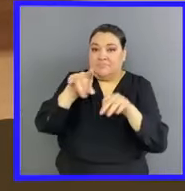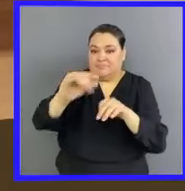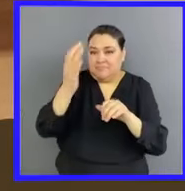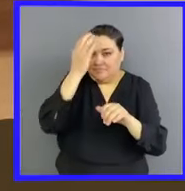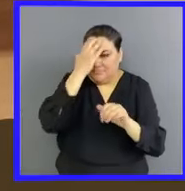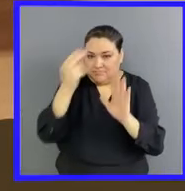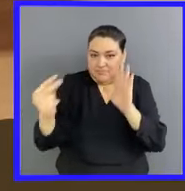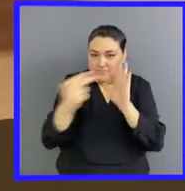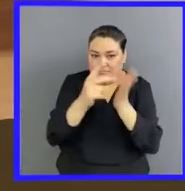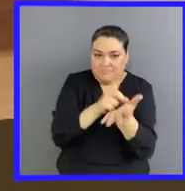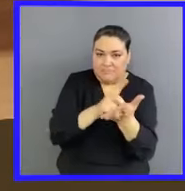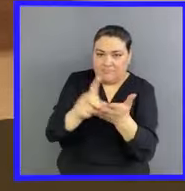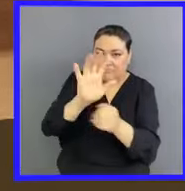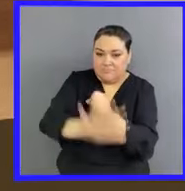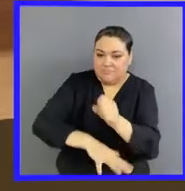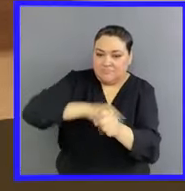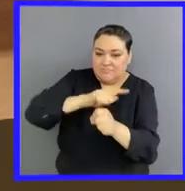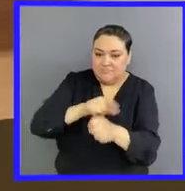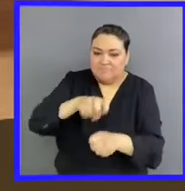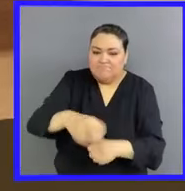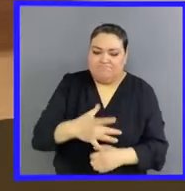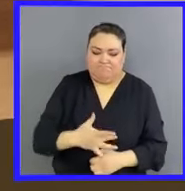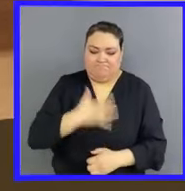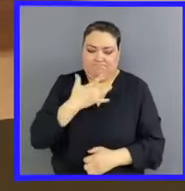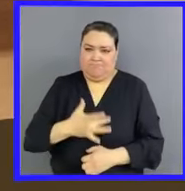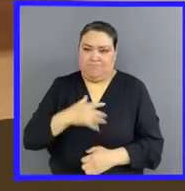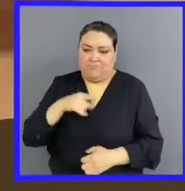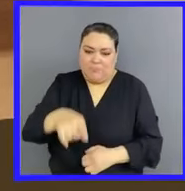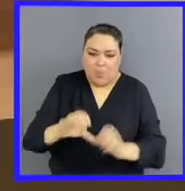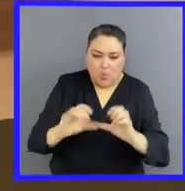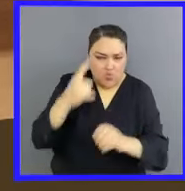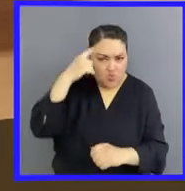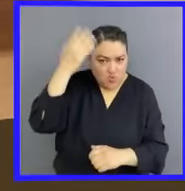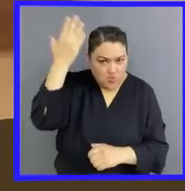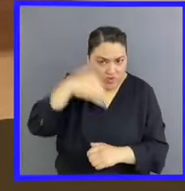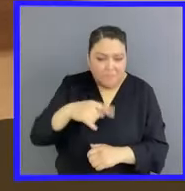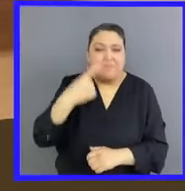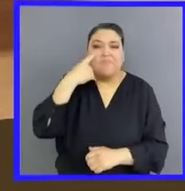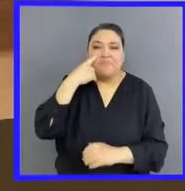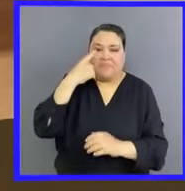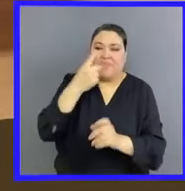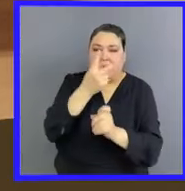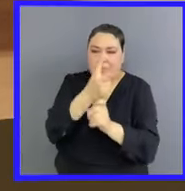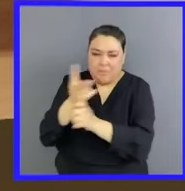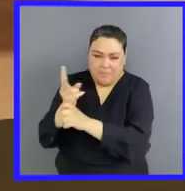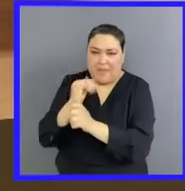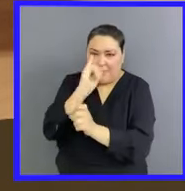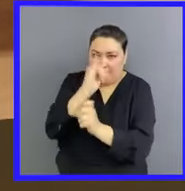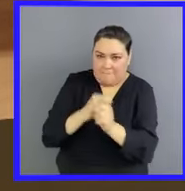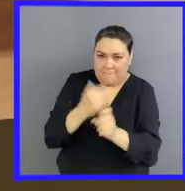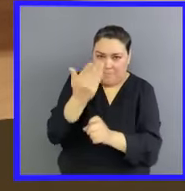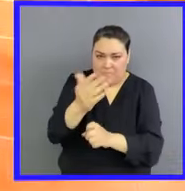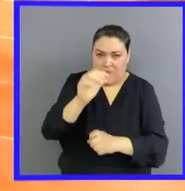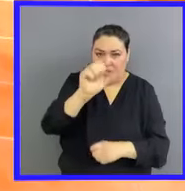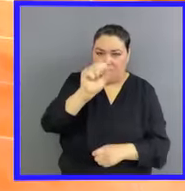por su capacidad de sentir y actuar conscientemente. Veamos el siguiente trabajo de mi compañera Simona Santiago.